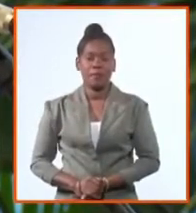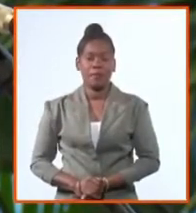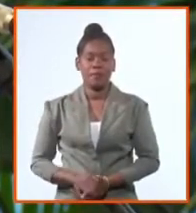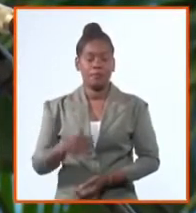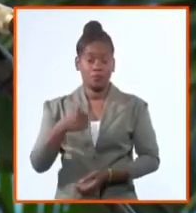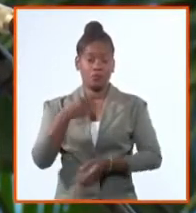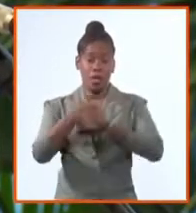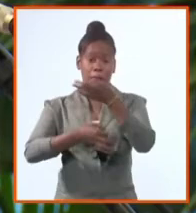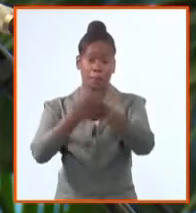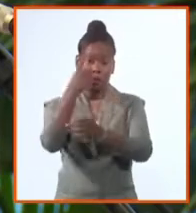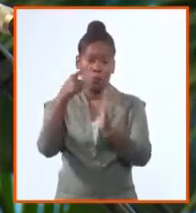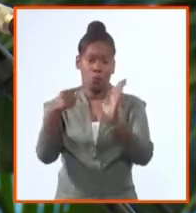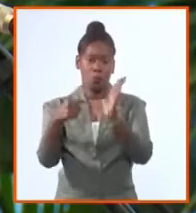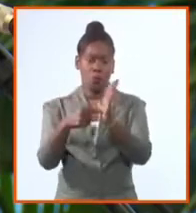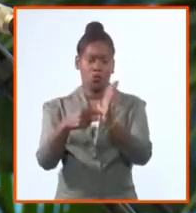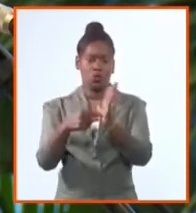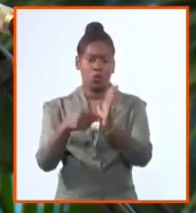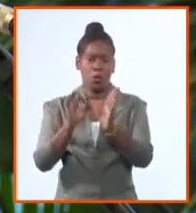la economía.